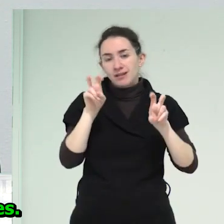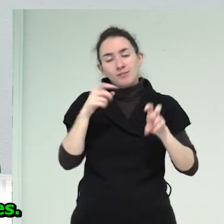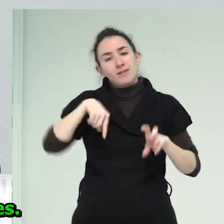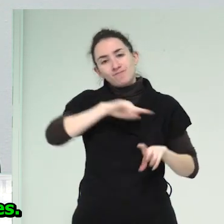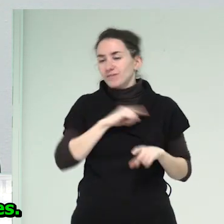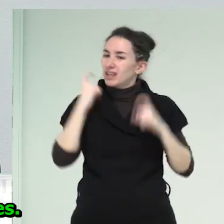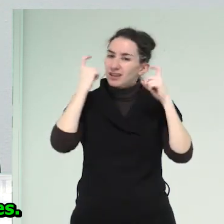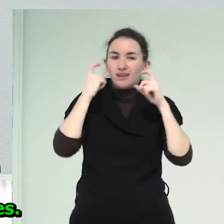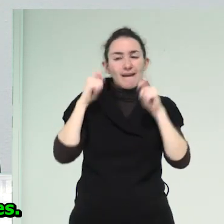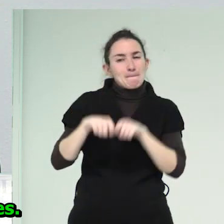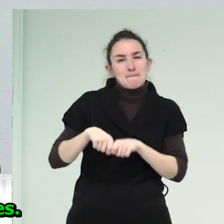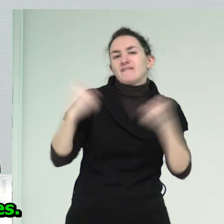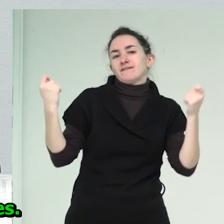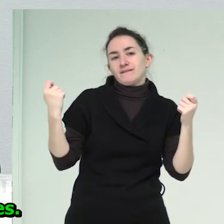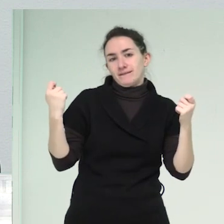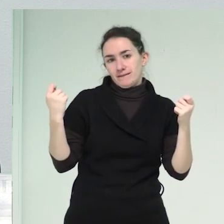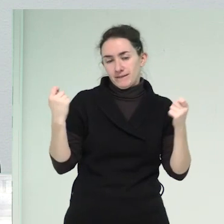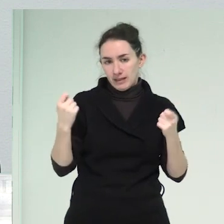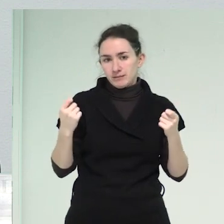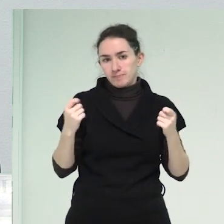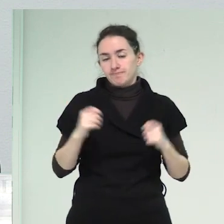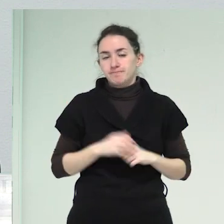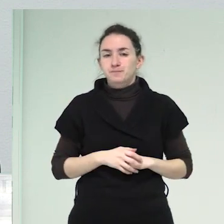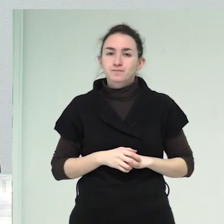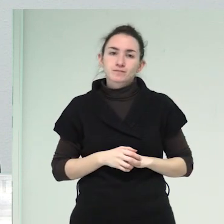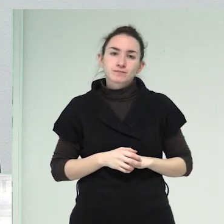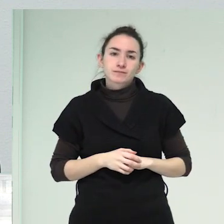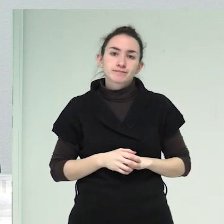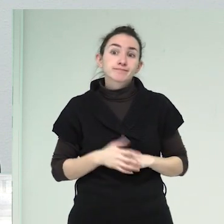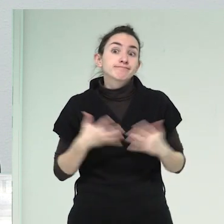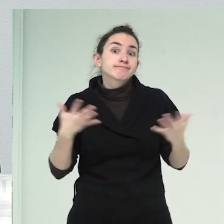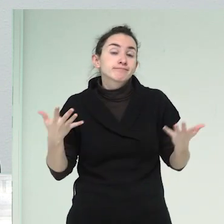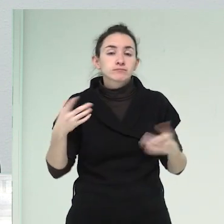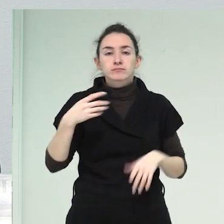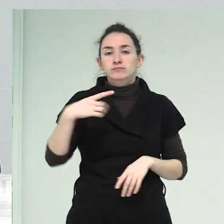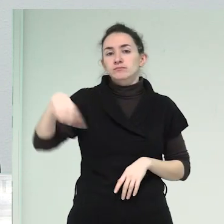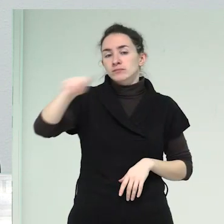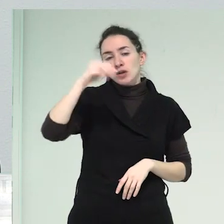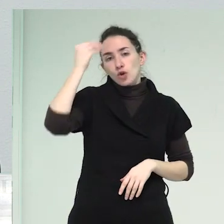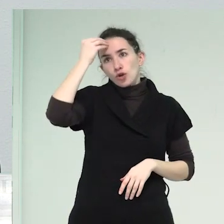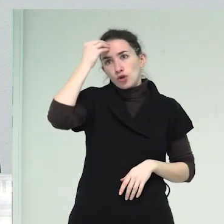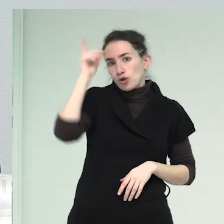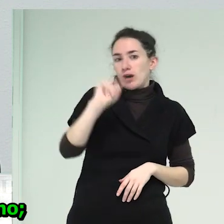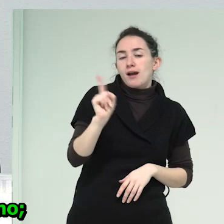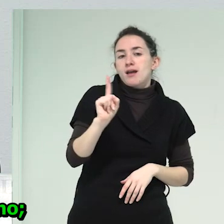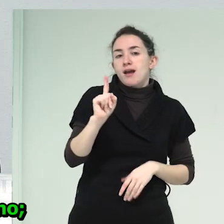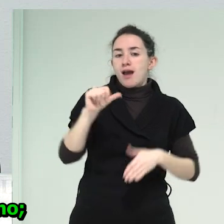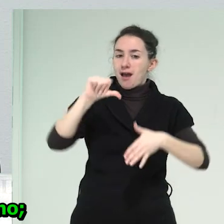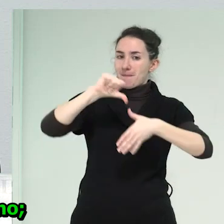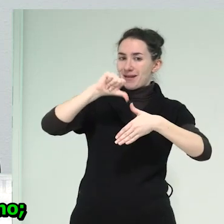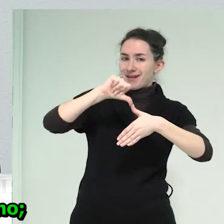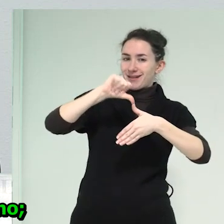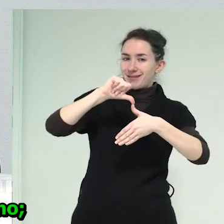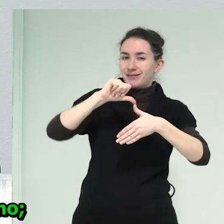de romper las feministas decoloniales. Y es que no crean tampoco que es que en América Latina